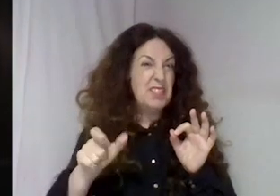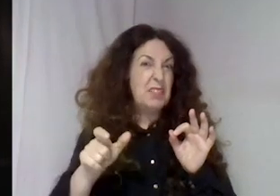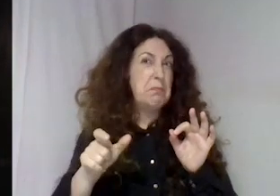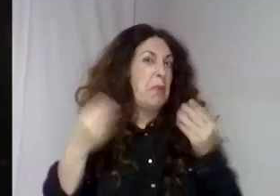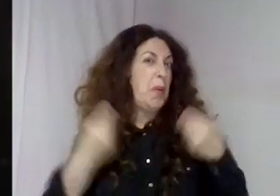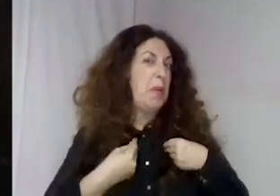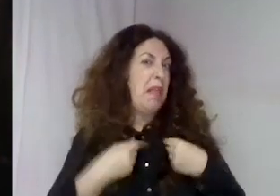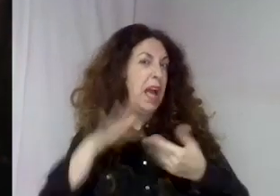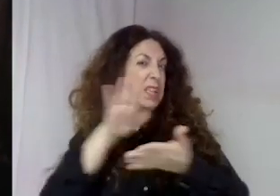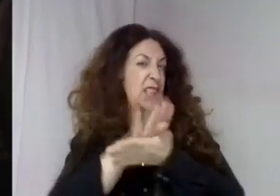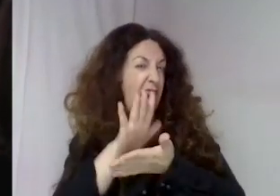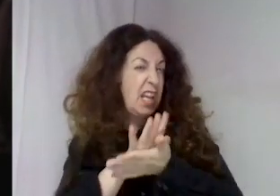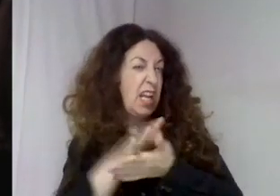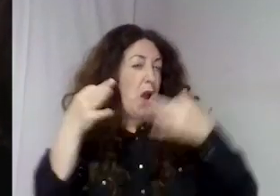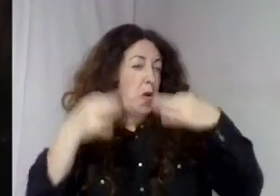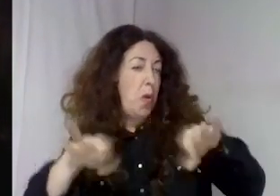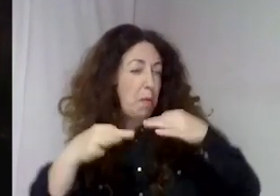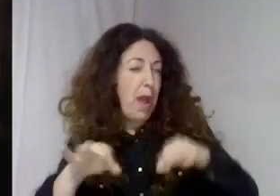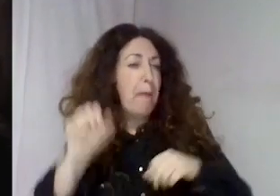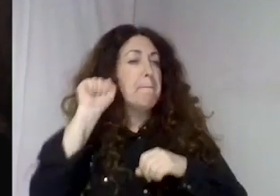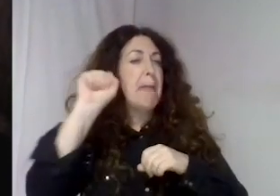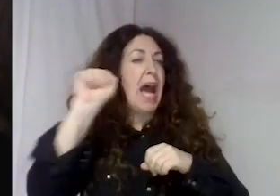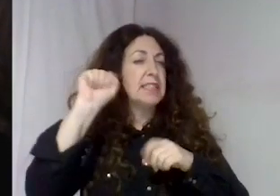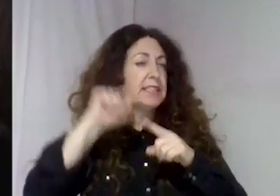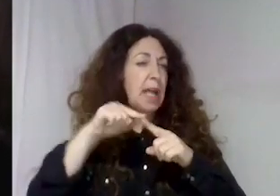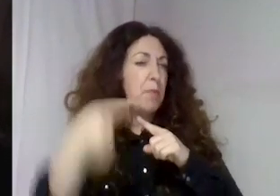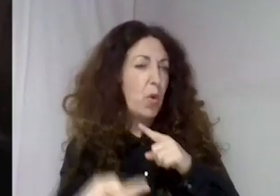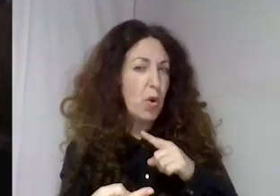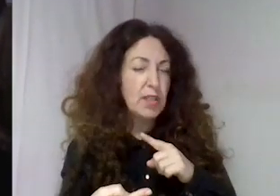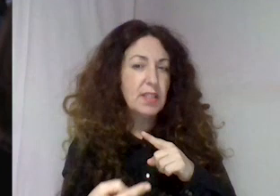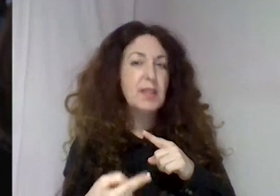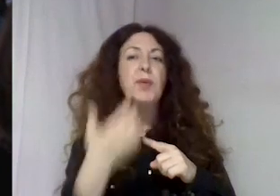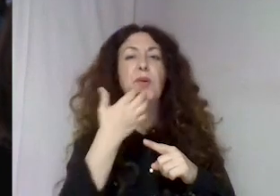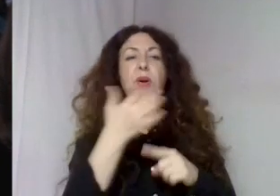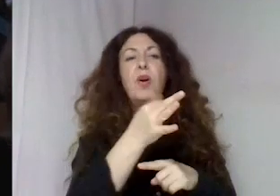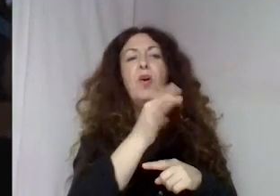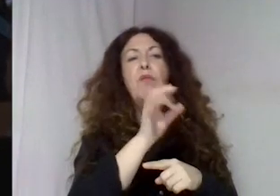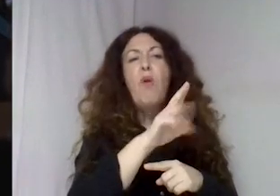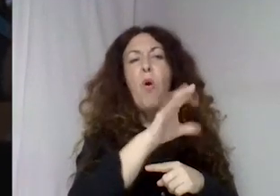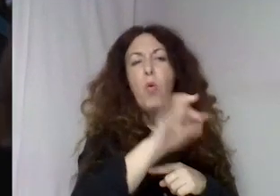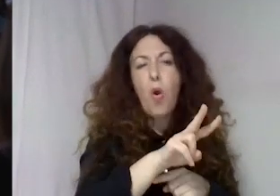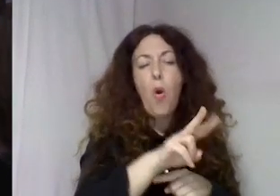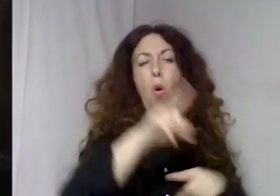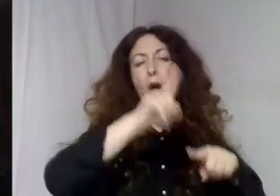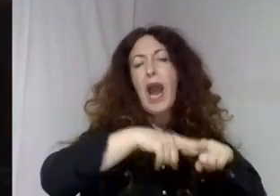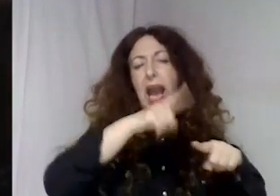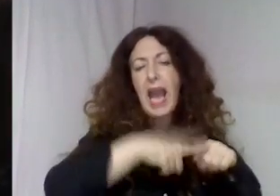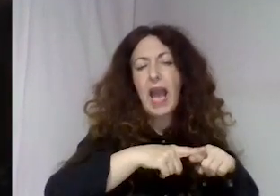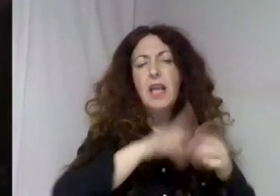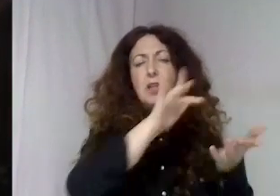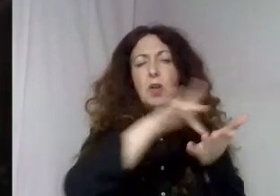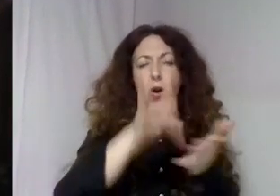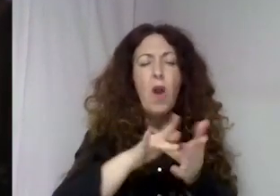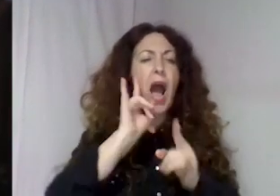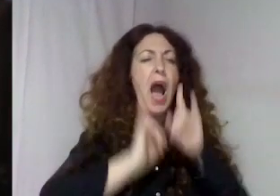los grandes artistas, hablo de mi campo, pero en fin, que además son excepcionales en su modo de